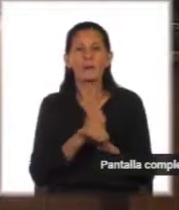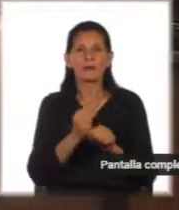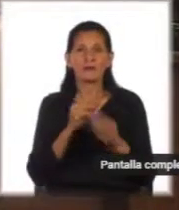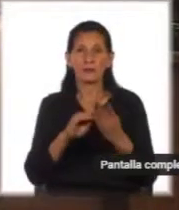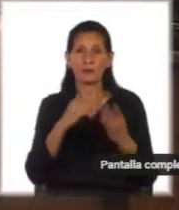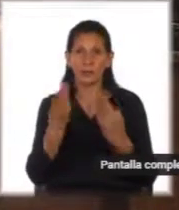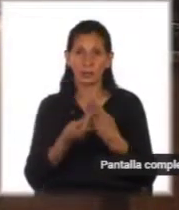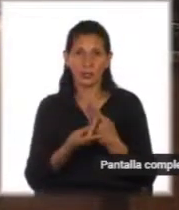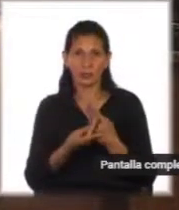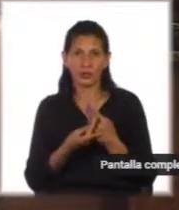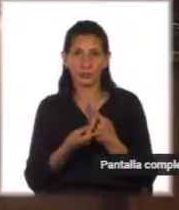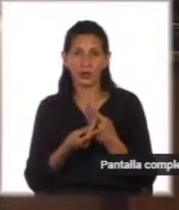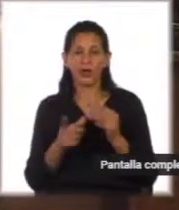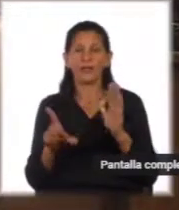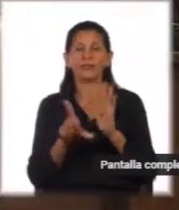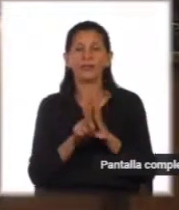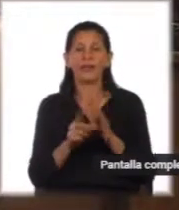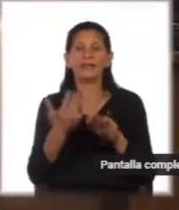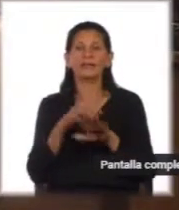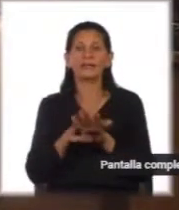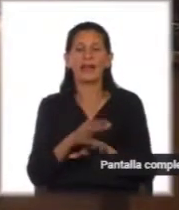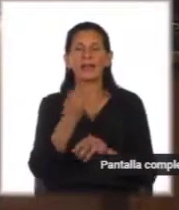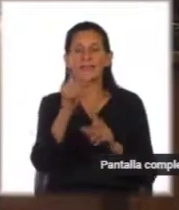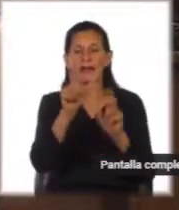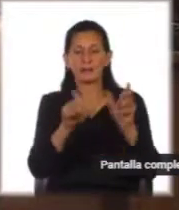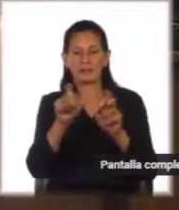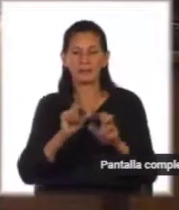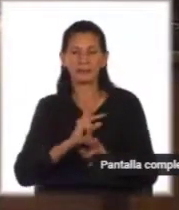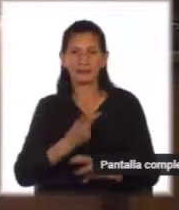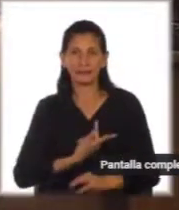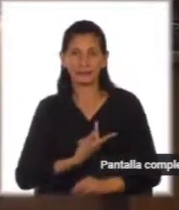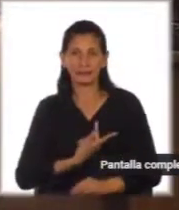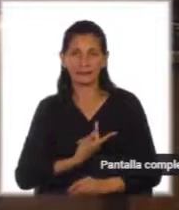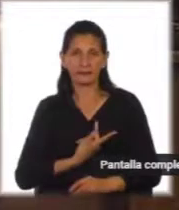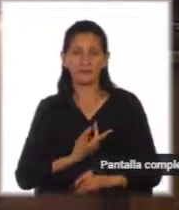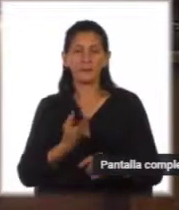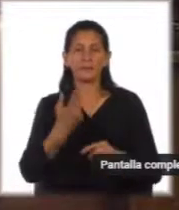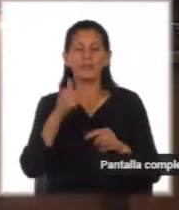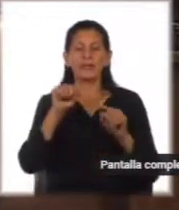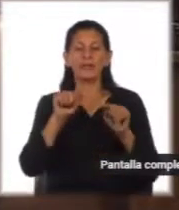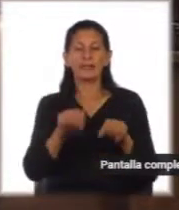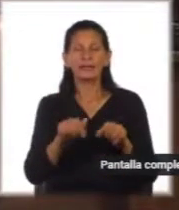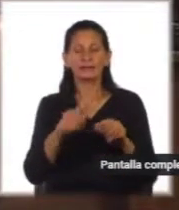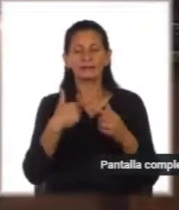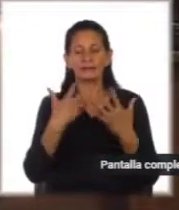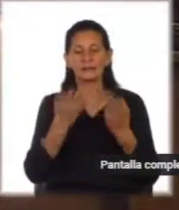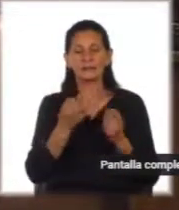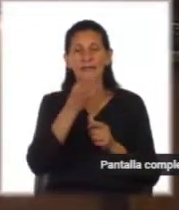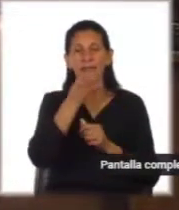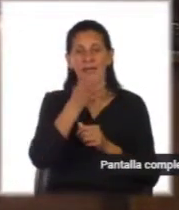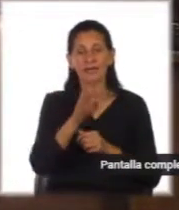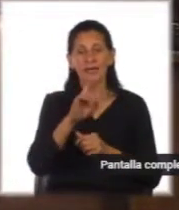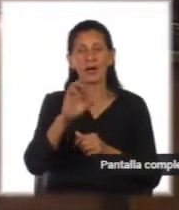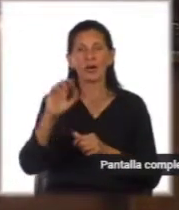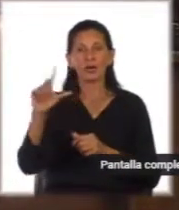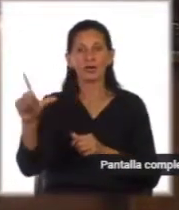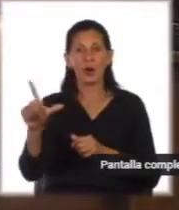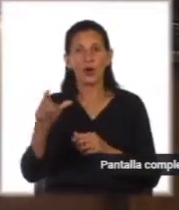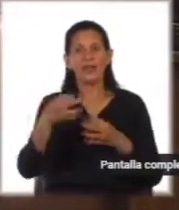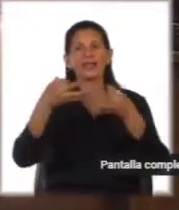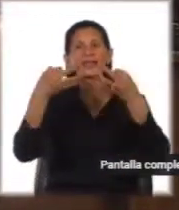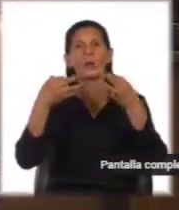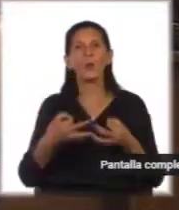proyecto de ley integral para personas trans. En este marco quiero destacar el rol que han cumplido